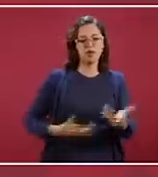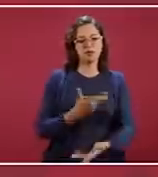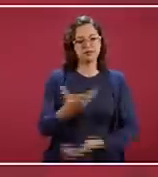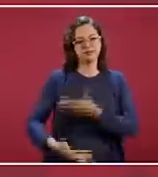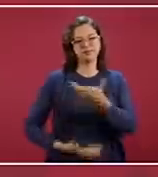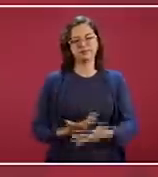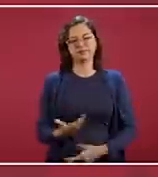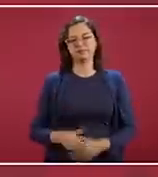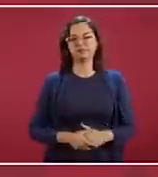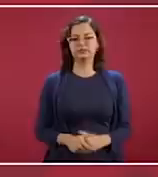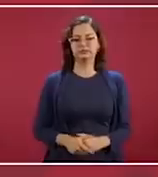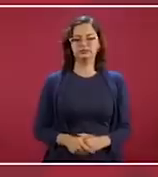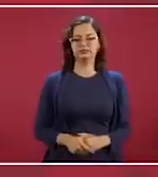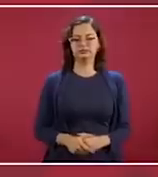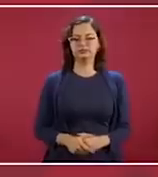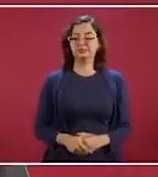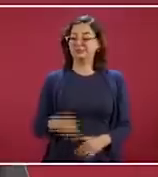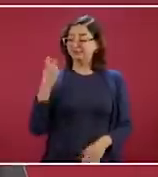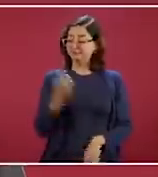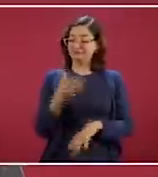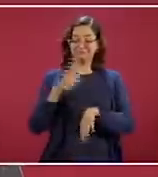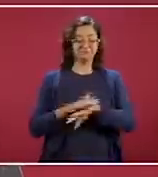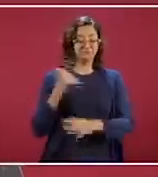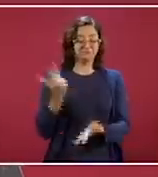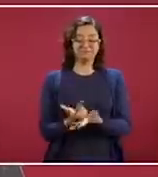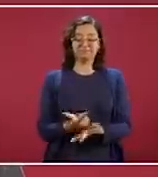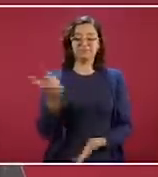gobernantes. Nada.